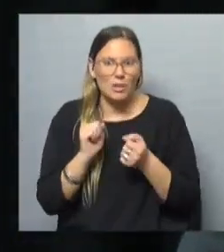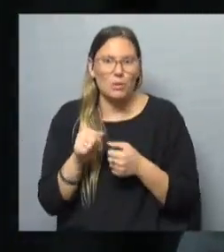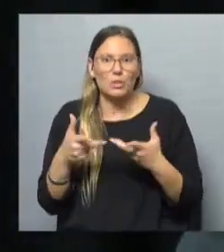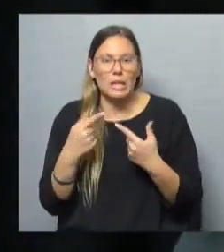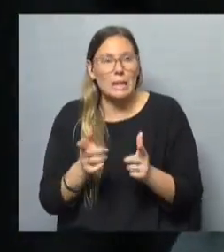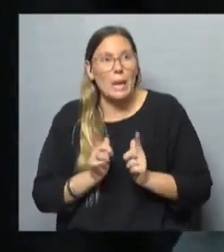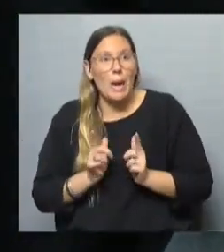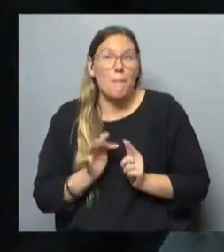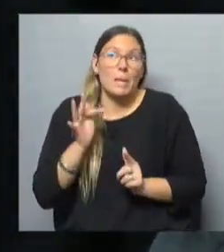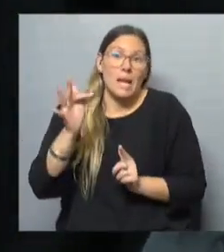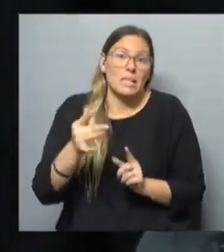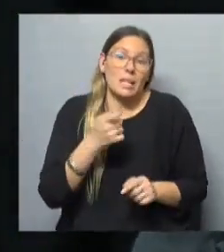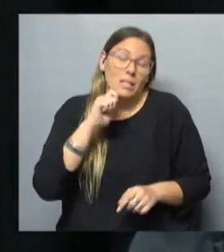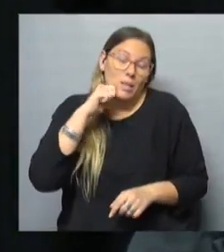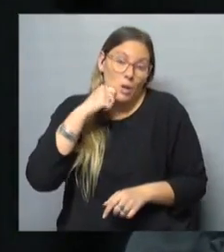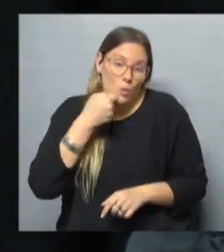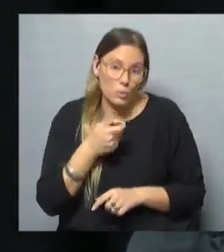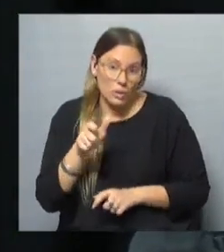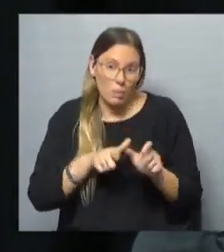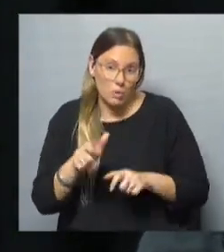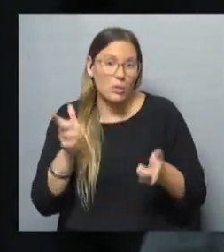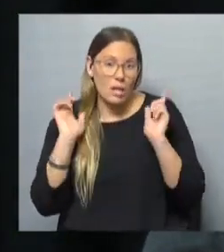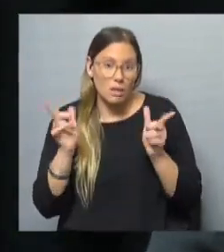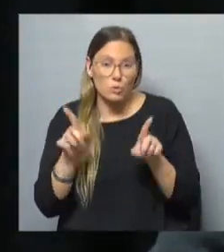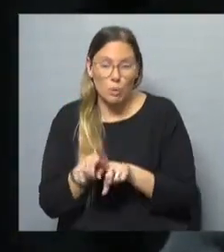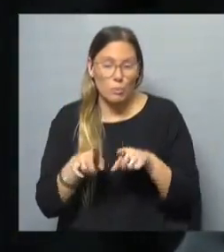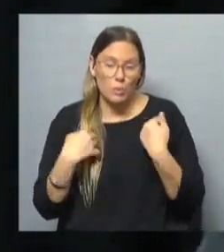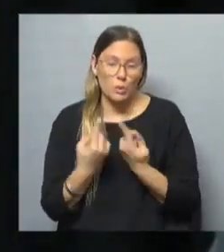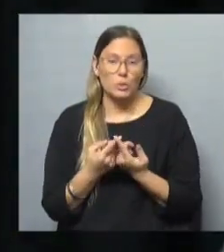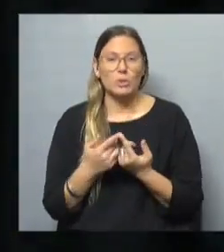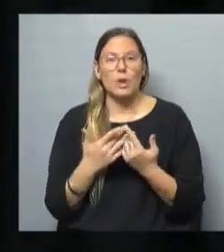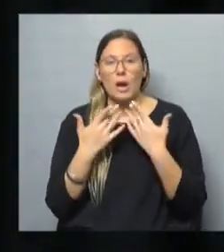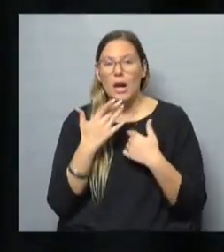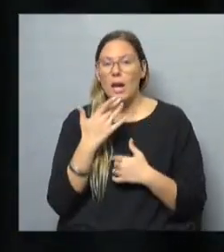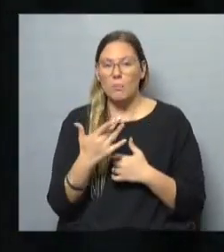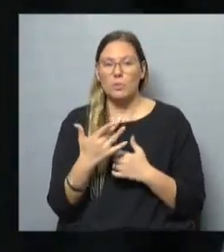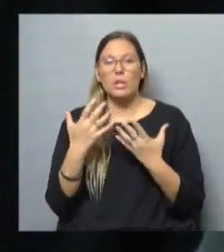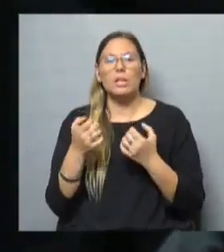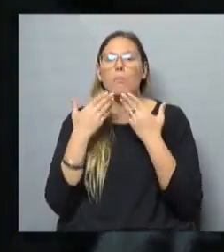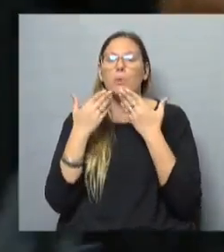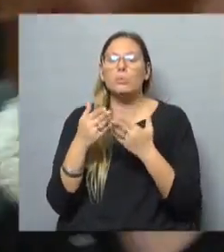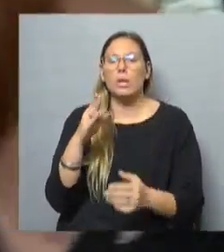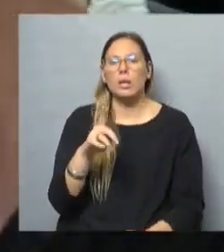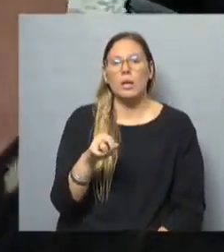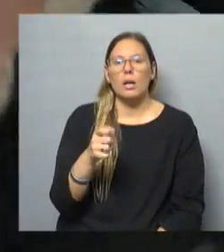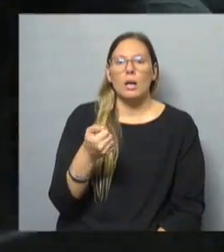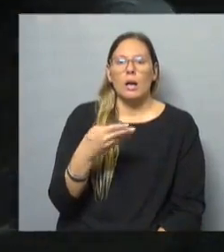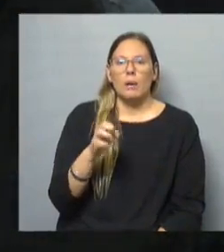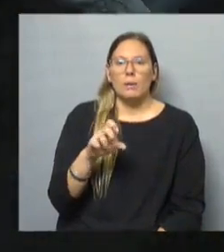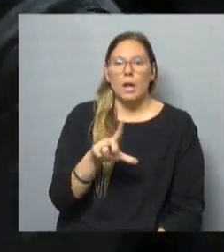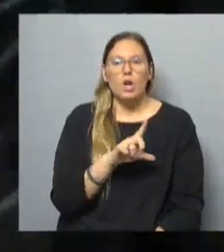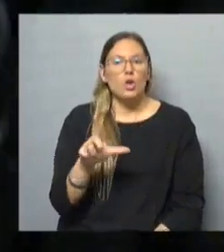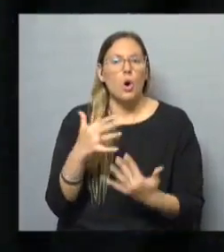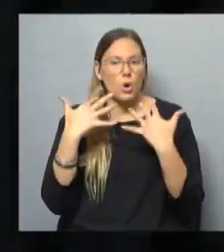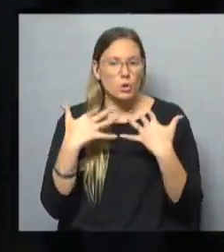la esperanza de que, bueno, de que va a ser bueno y que el público lo va a poder disfrutar al igual que nosotros. Divino, Fede. Bueno, quería preguntarte a vos, Gabriel, como ustedes estaban diciendo que no es un